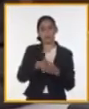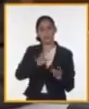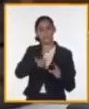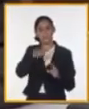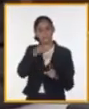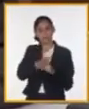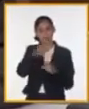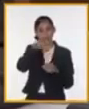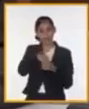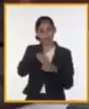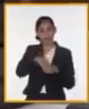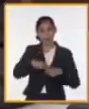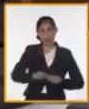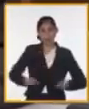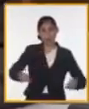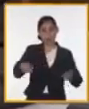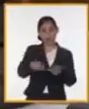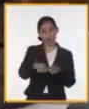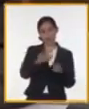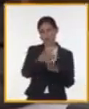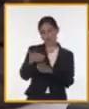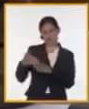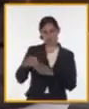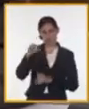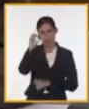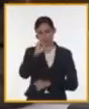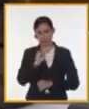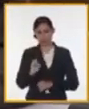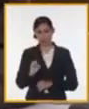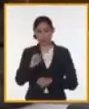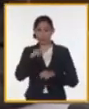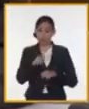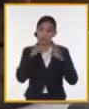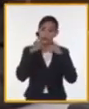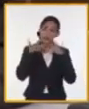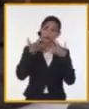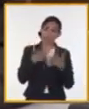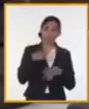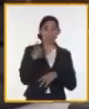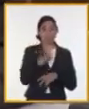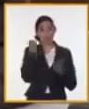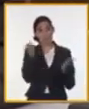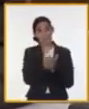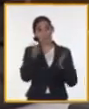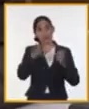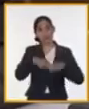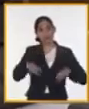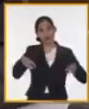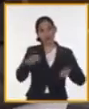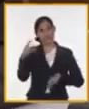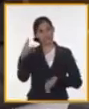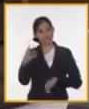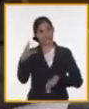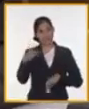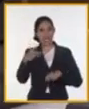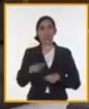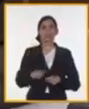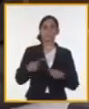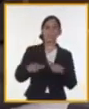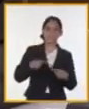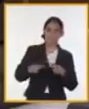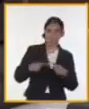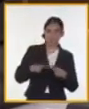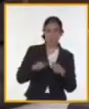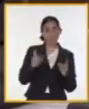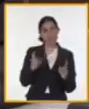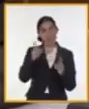del Congreso en ambas organizaciones. Quiere decir que lo que aprobamos aquí en el tercer pleno del Comité Central hoy